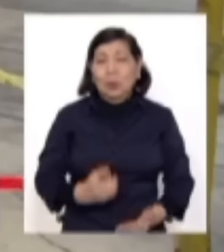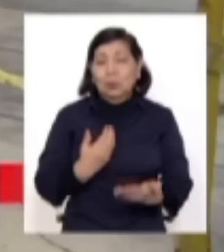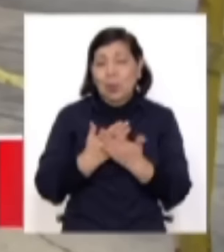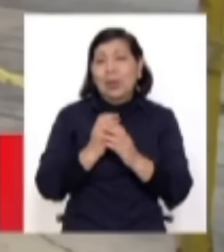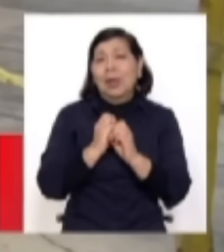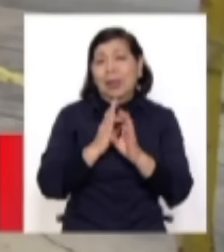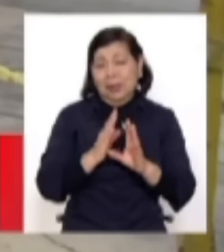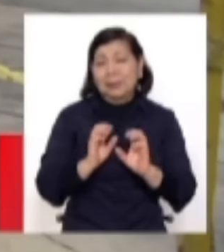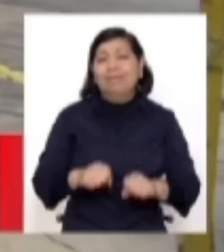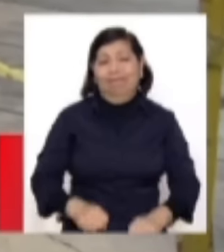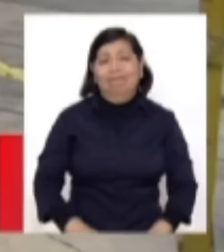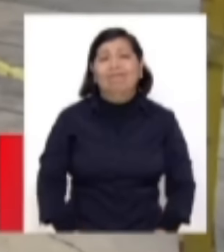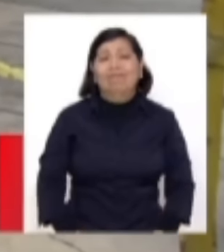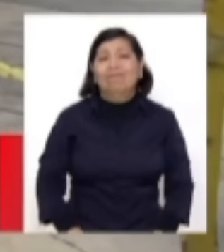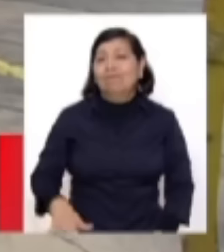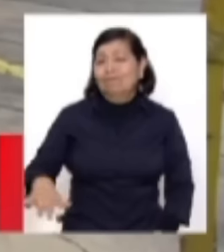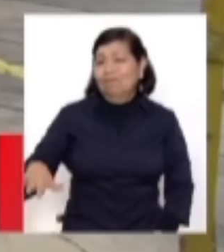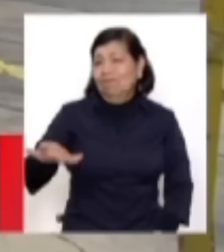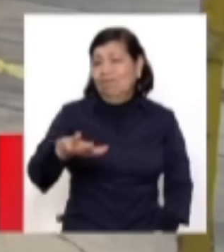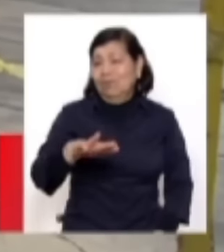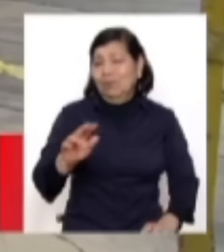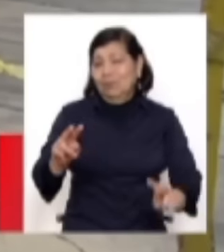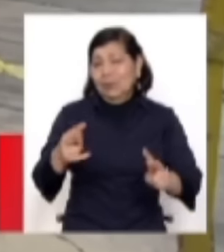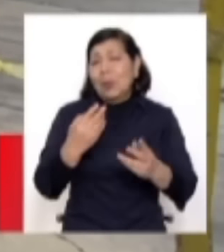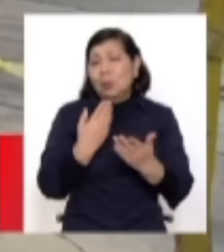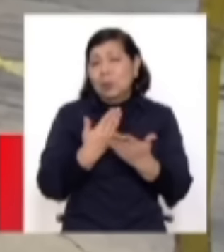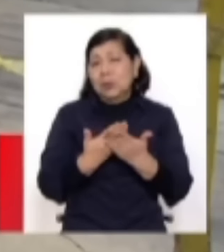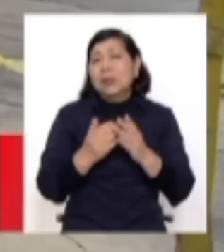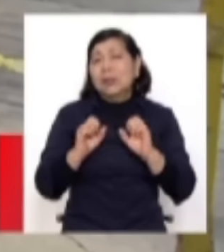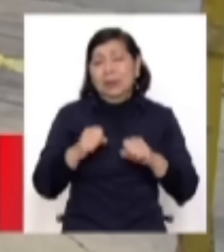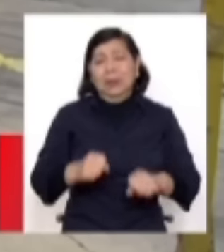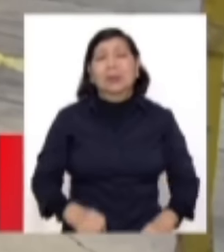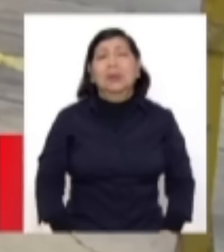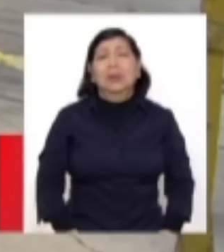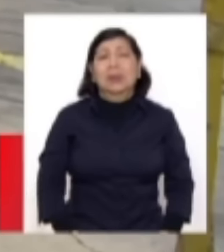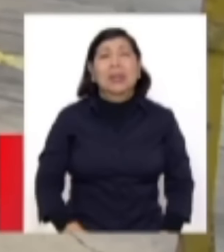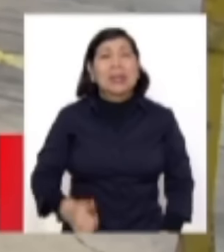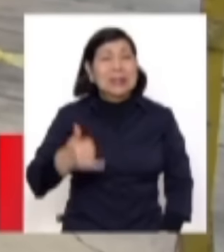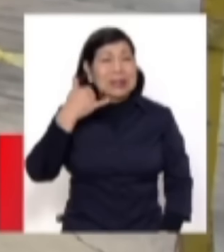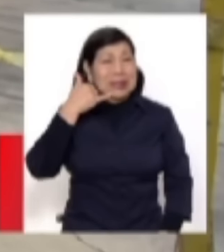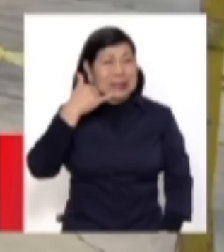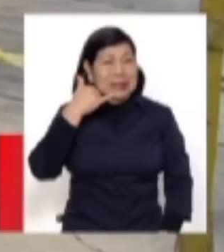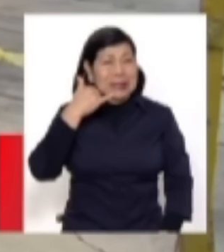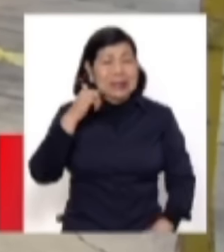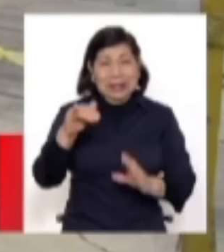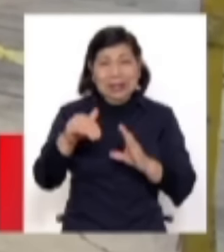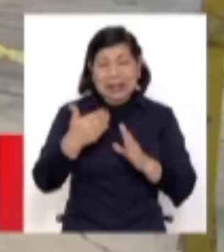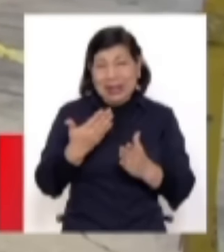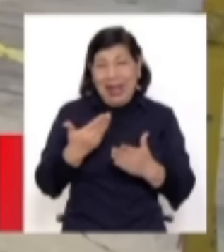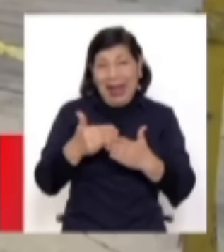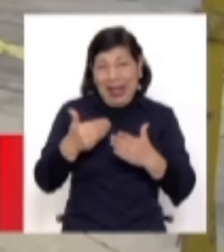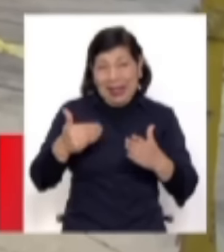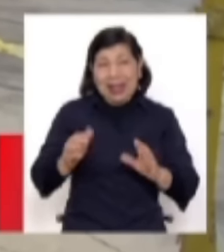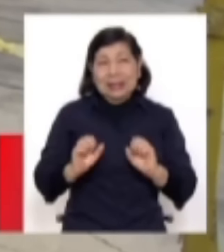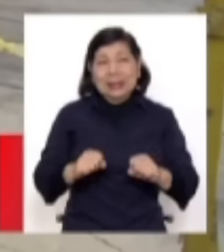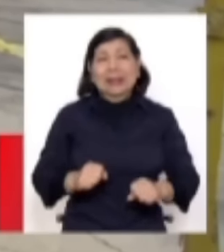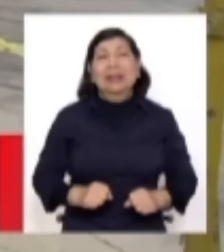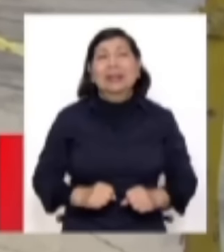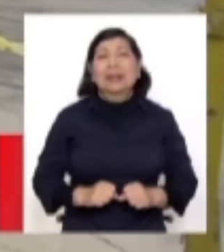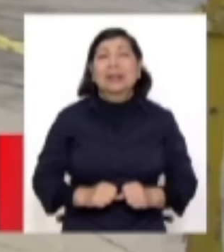Buenos días, Romy, buenos días, María Fernanda, amigos de todo el país, buenos días. Así es, estas llamadas que ya hace mucho tiempo pues